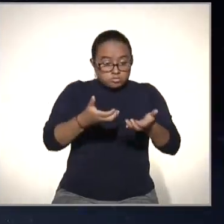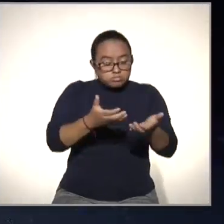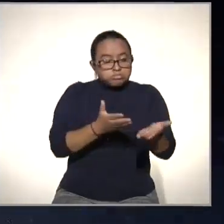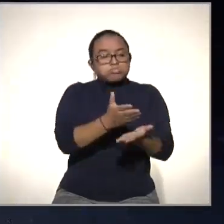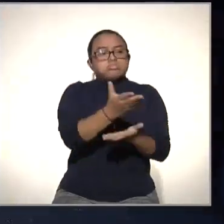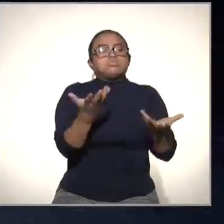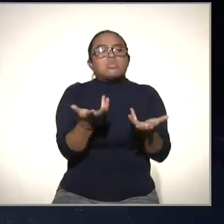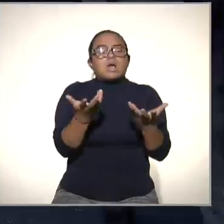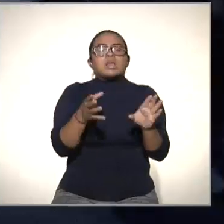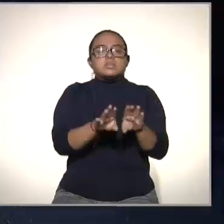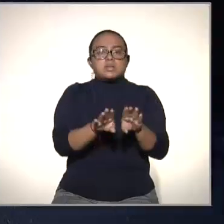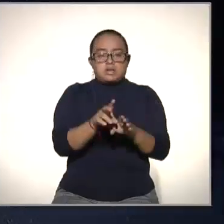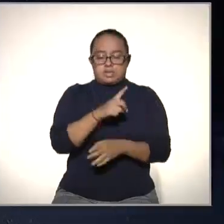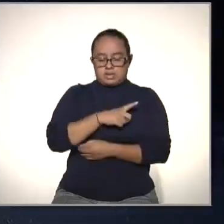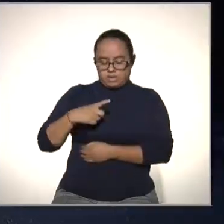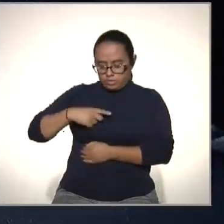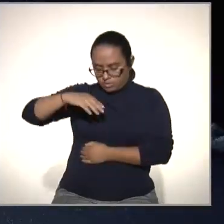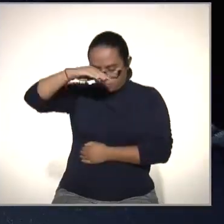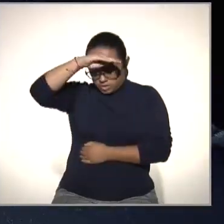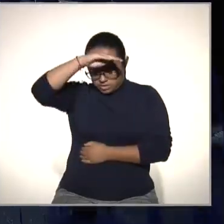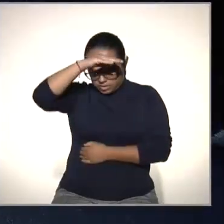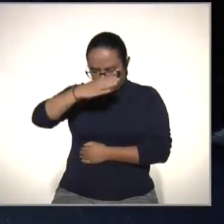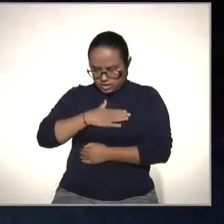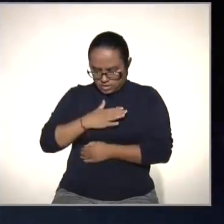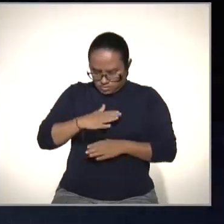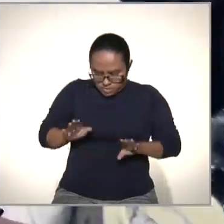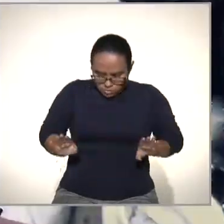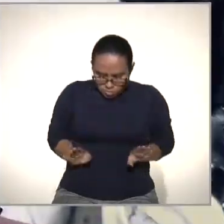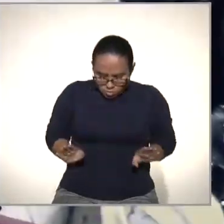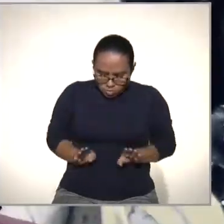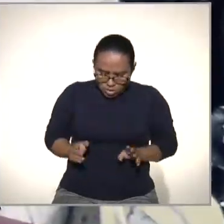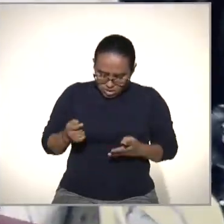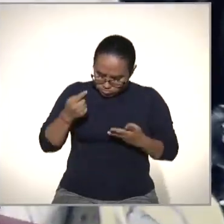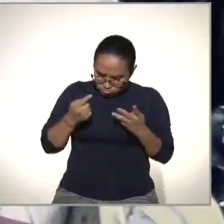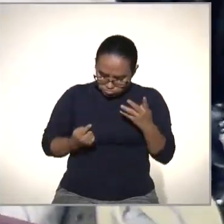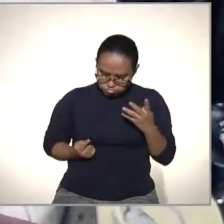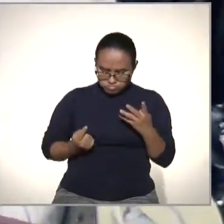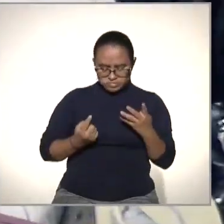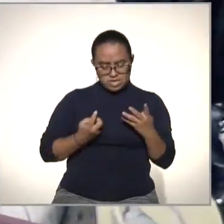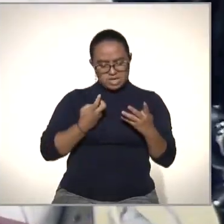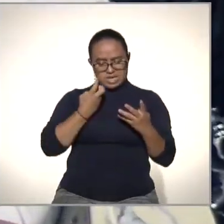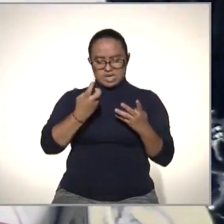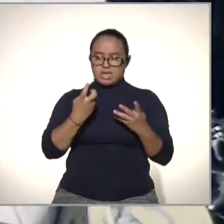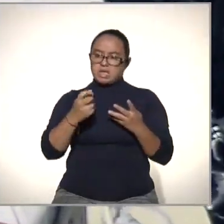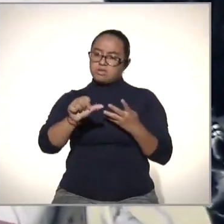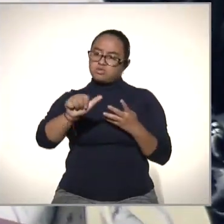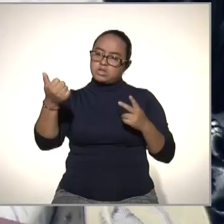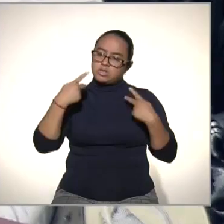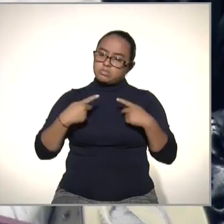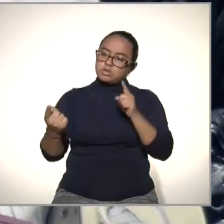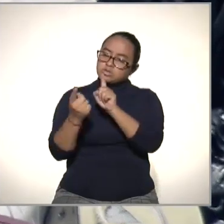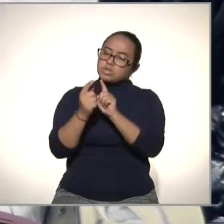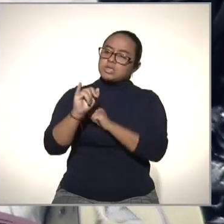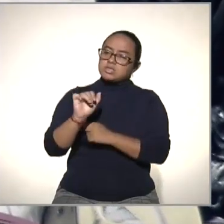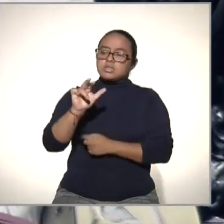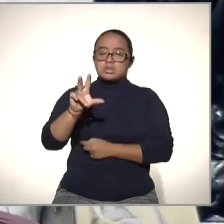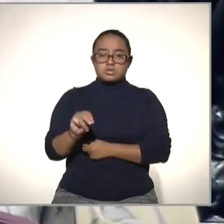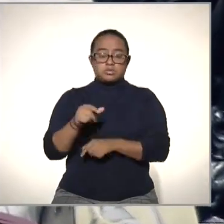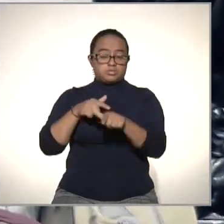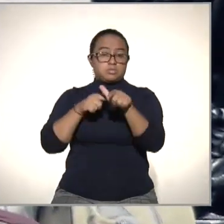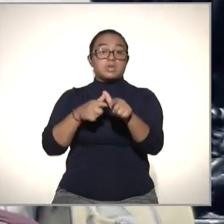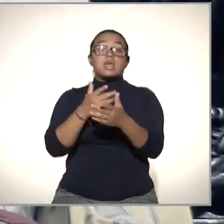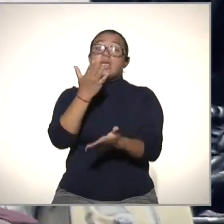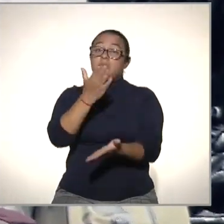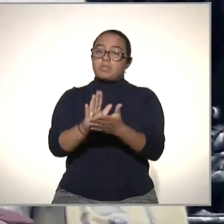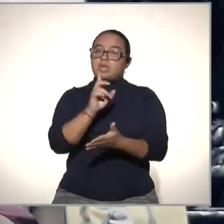defina es reflexionar sobre qué rasgos de la personalidad son los que condicionan la relación con otros, además de poner